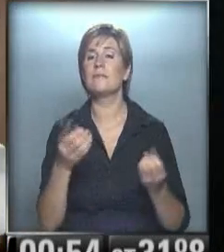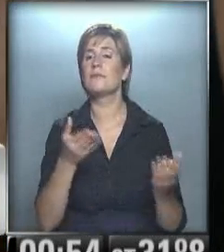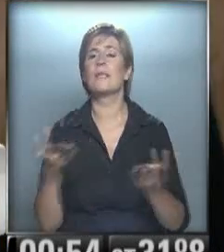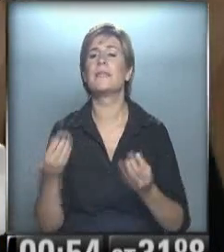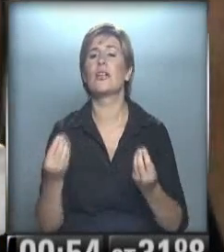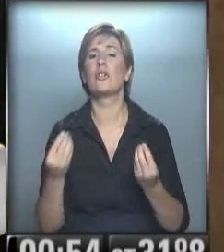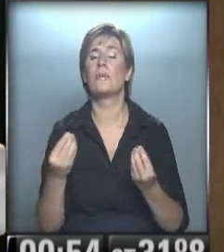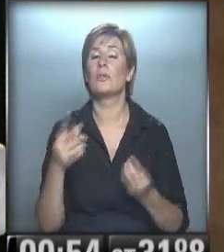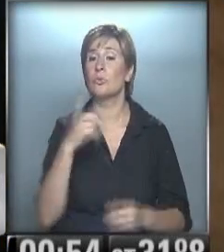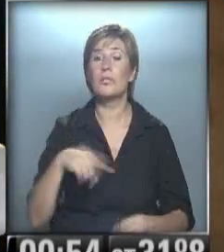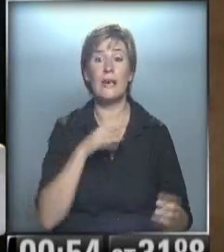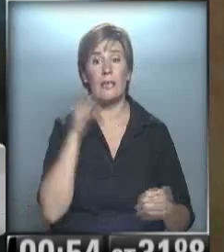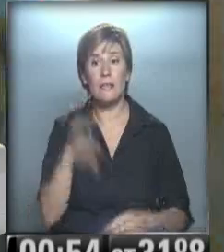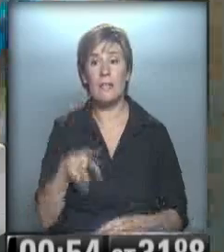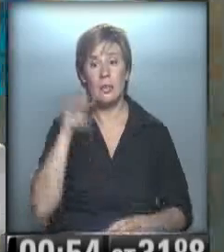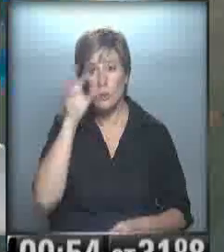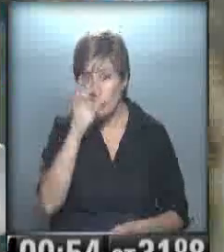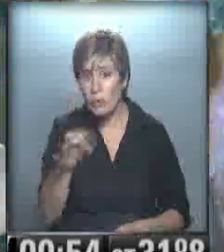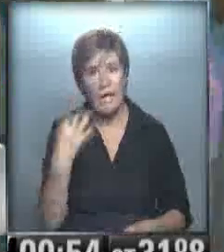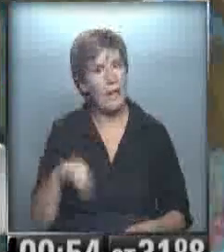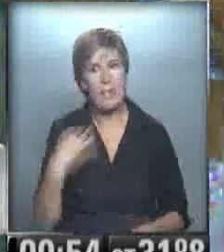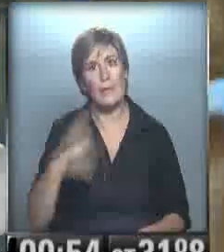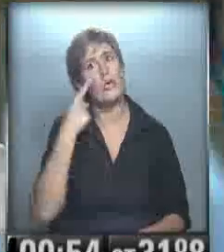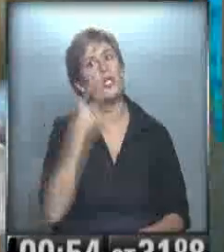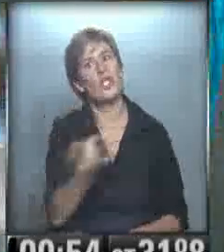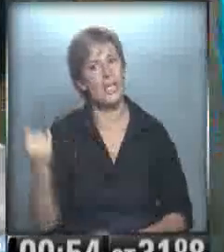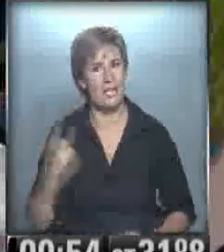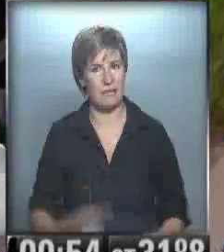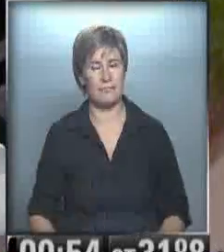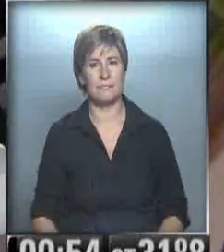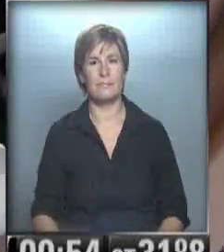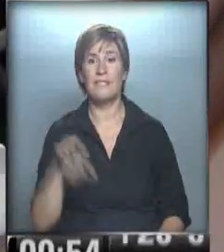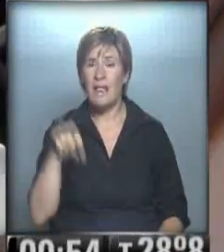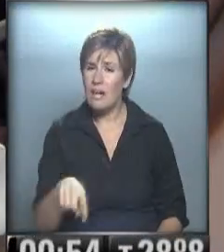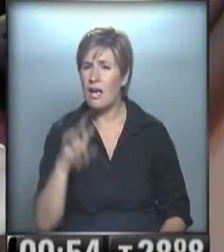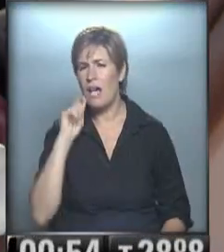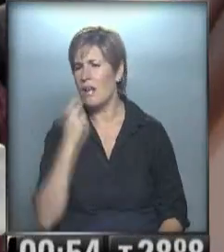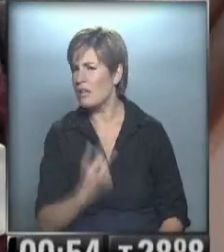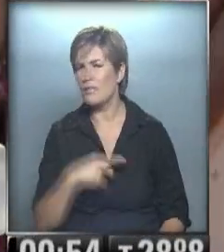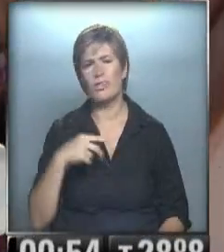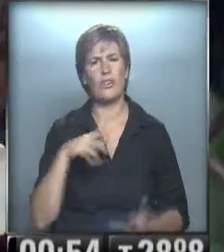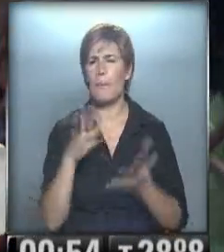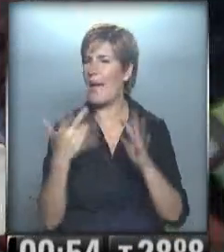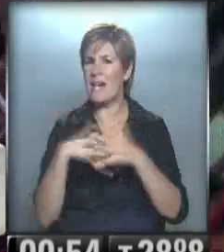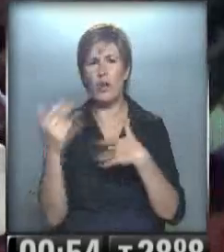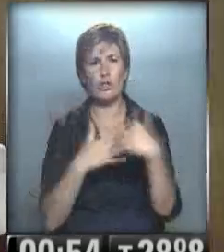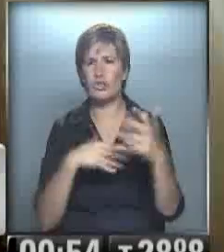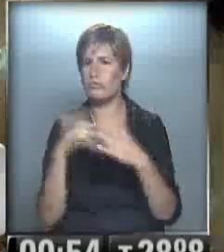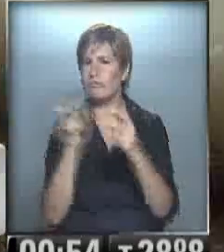el que no vino venga, que venga a conocer esto. Sí, porque acá va a encontrar muchas cosas artesanales que en otro lado no se